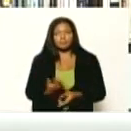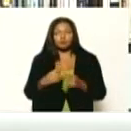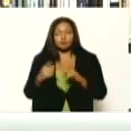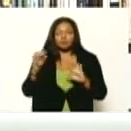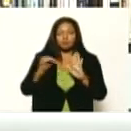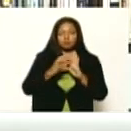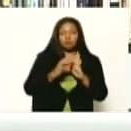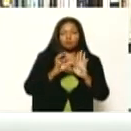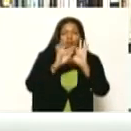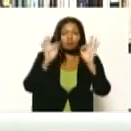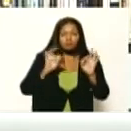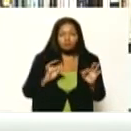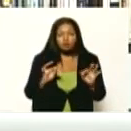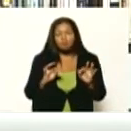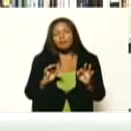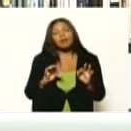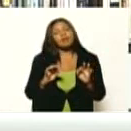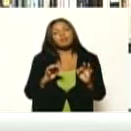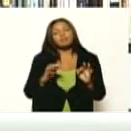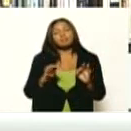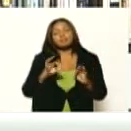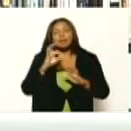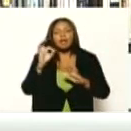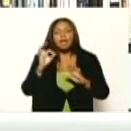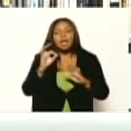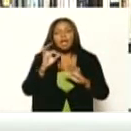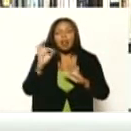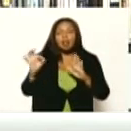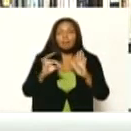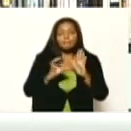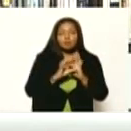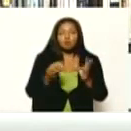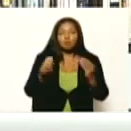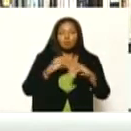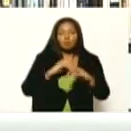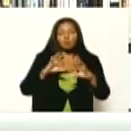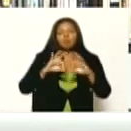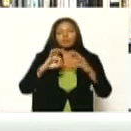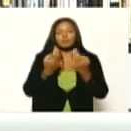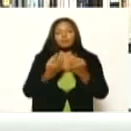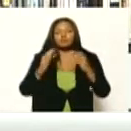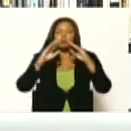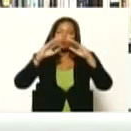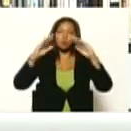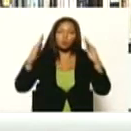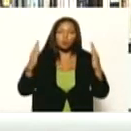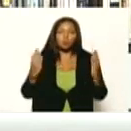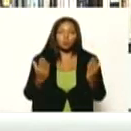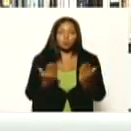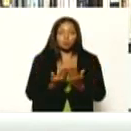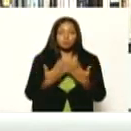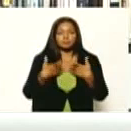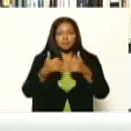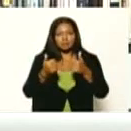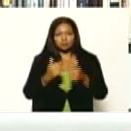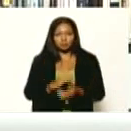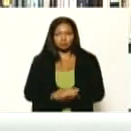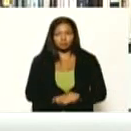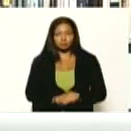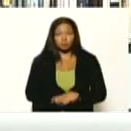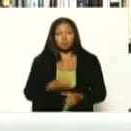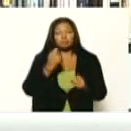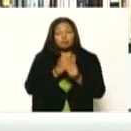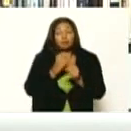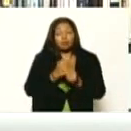de la proporción y no un efecto del virus, concluye el Ministerio de Salud. ¿Ah? Trabajo